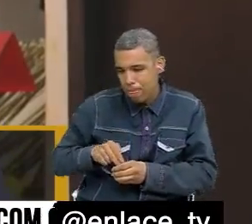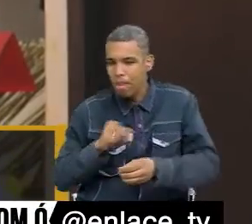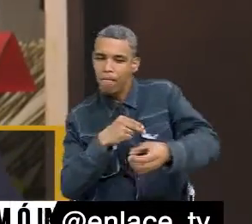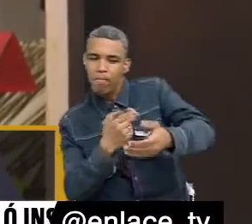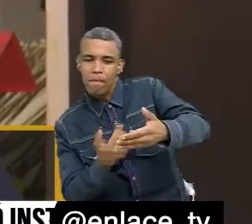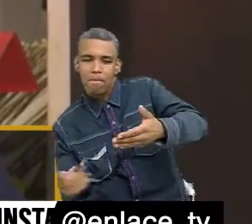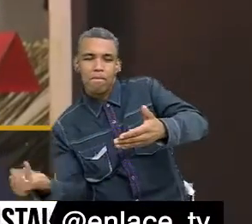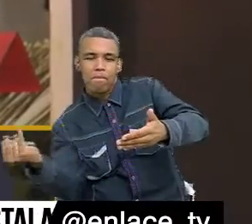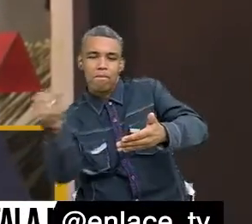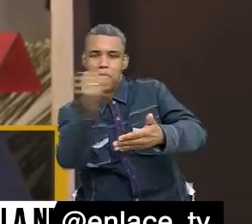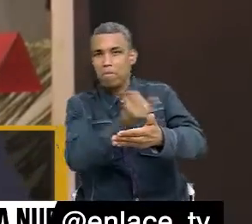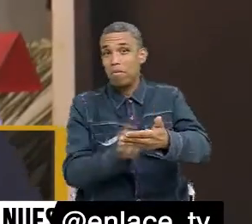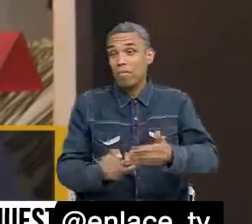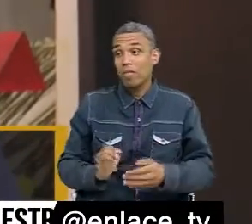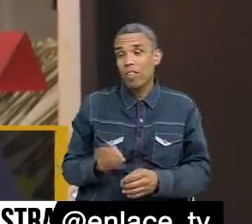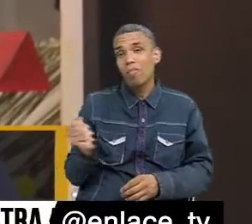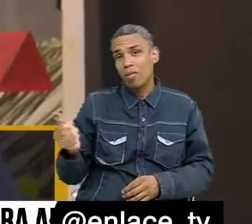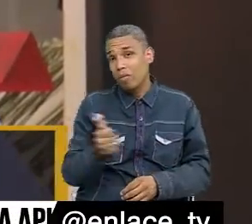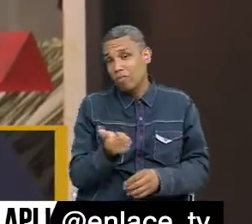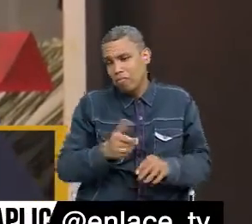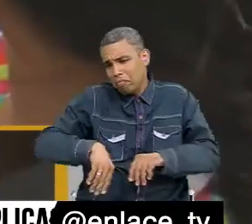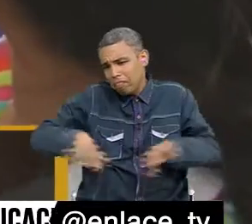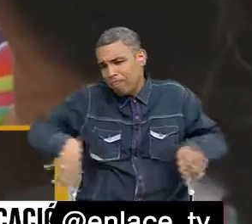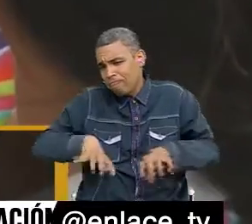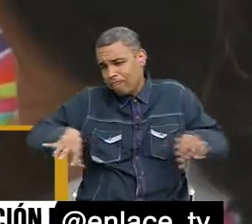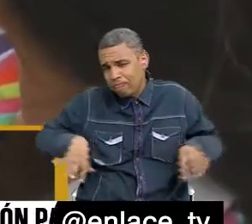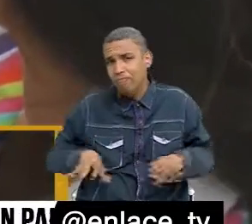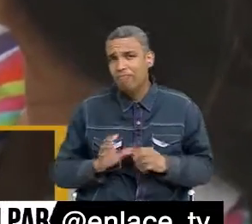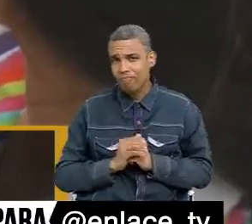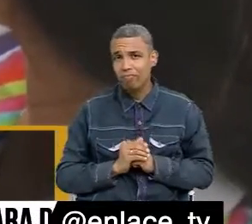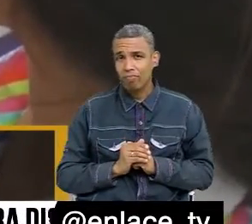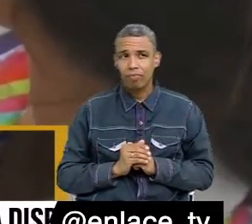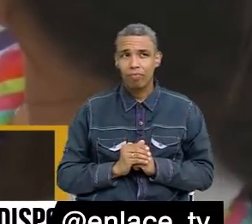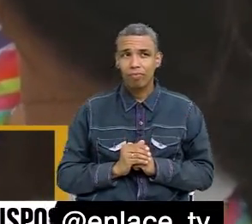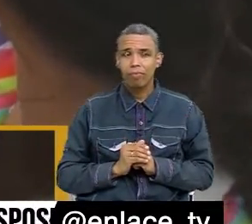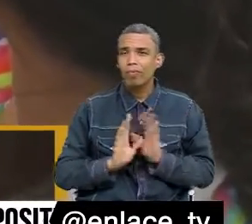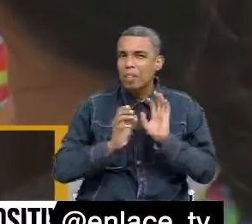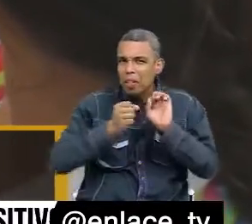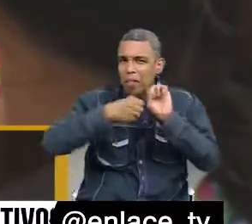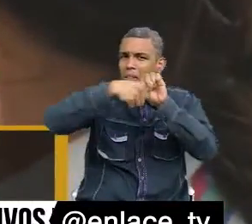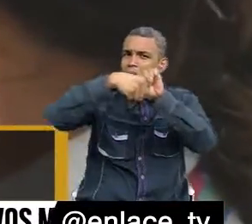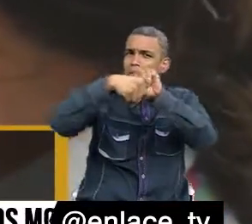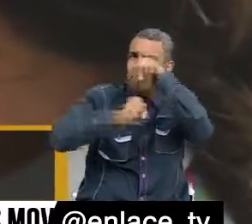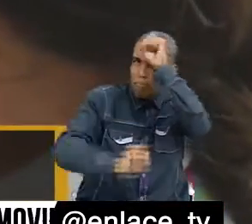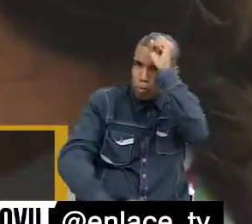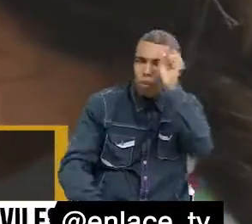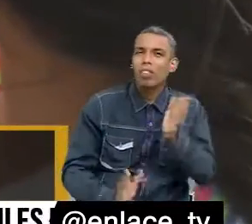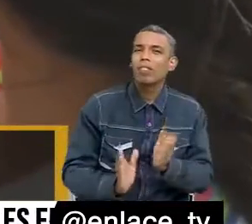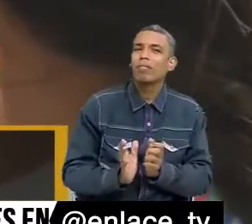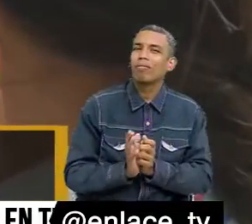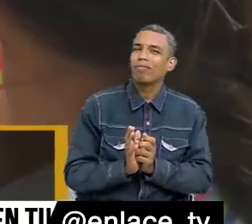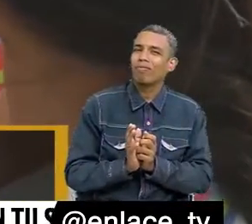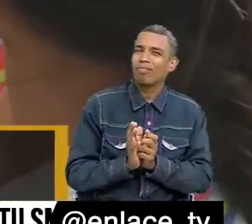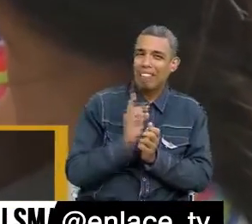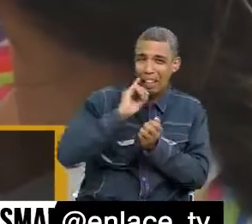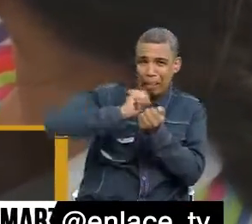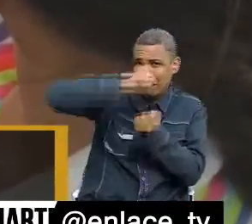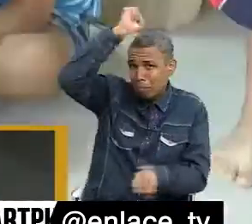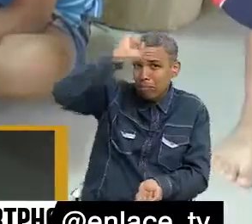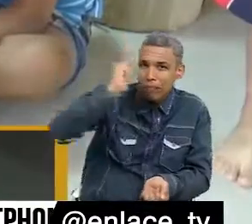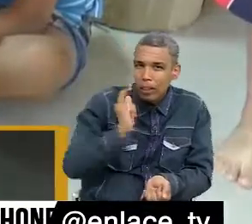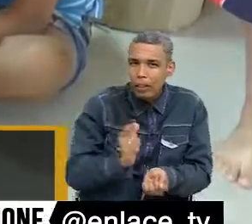aborígenes de antes, los indios yariguíes. ¿Qué queremos hacer con ellos? Construir esta misma historia y para que ellos la vivan más adelante. ¿Qué materiales